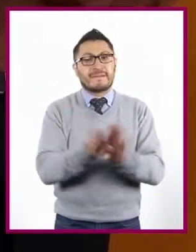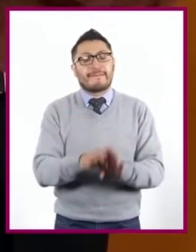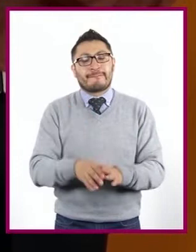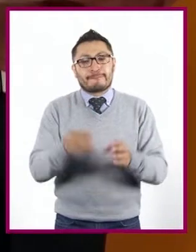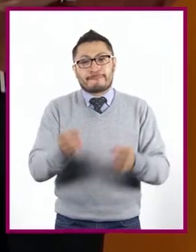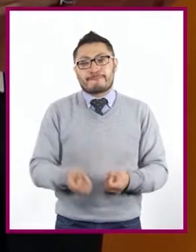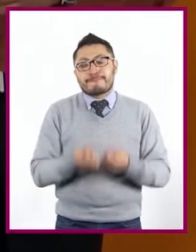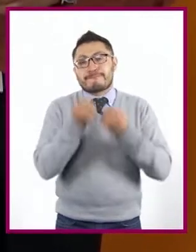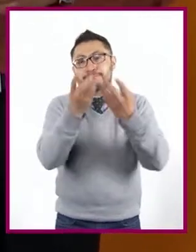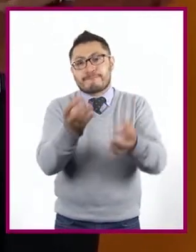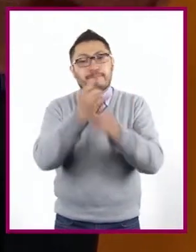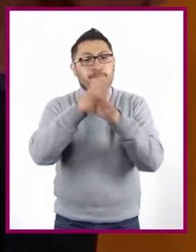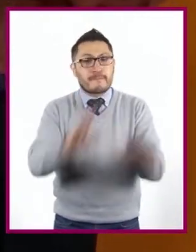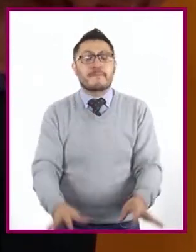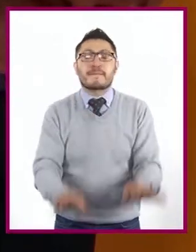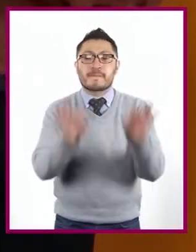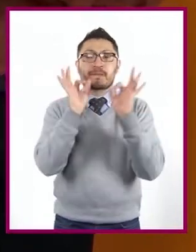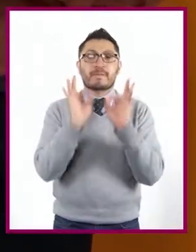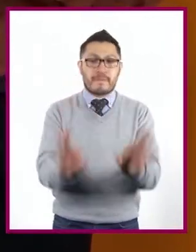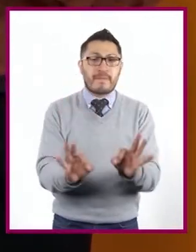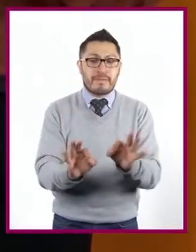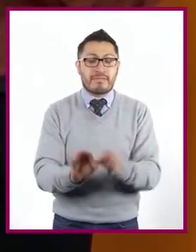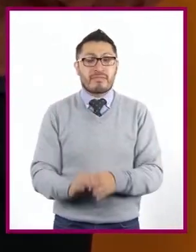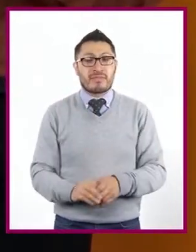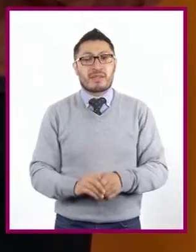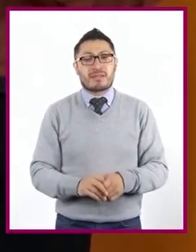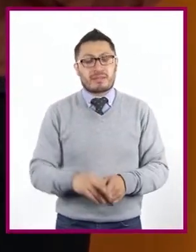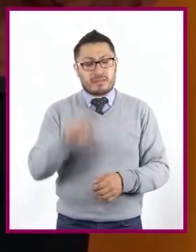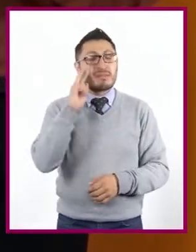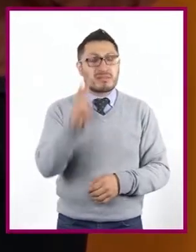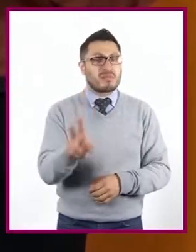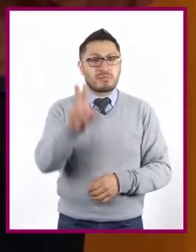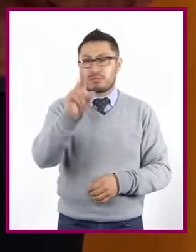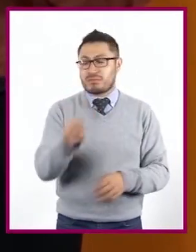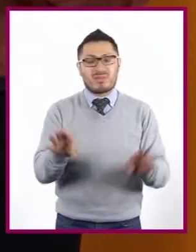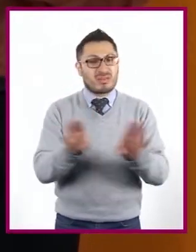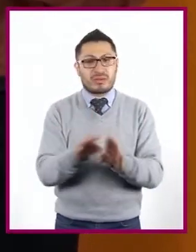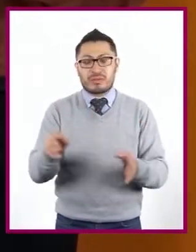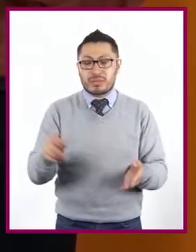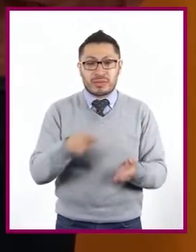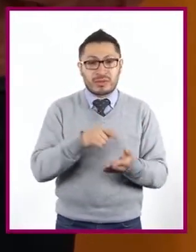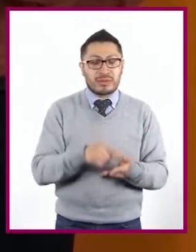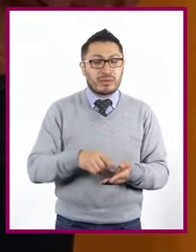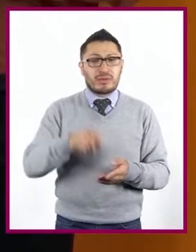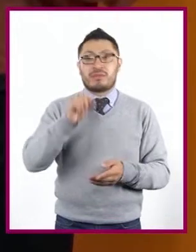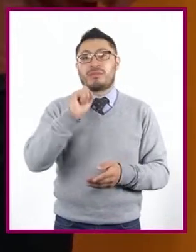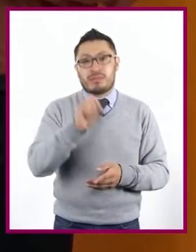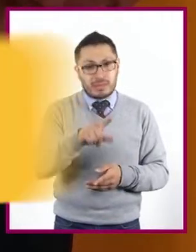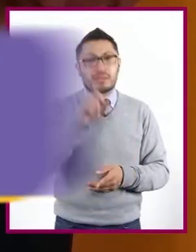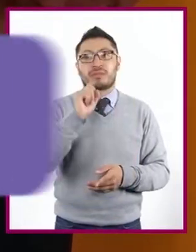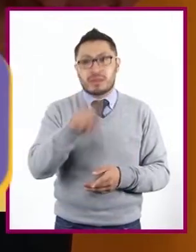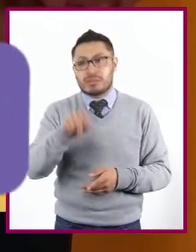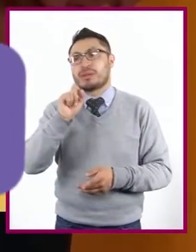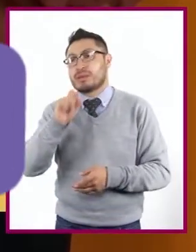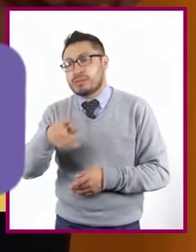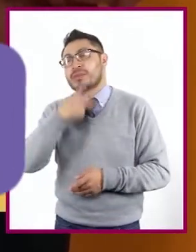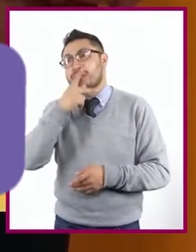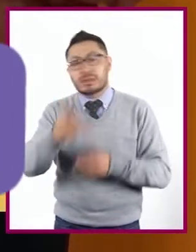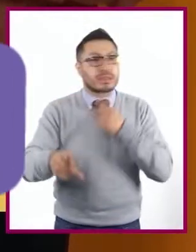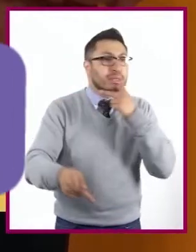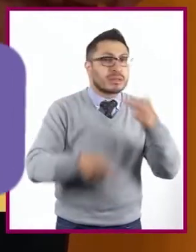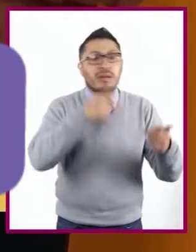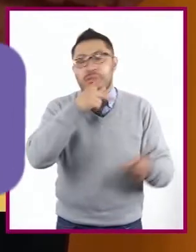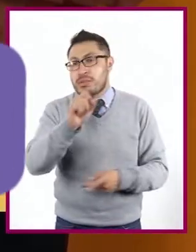proporciona al público información precisa, y vemos que no hay evidentes repeticiones de palabras. Por lo tanto, usan